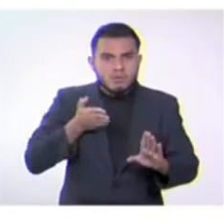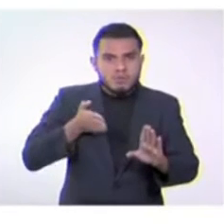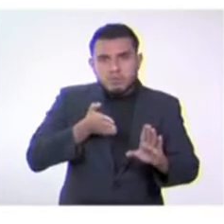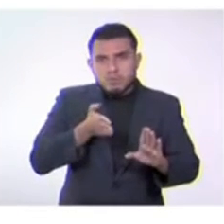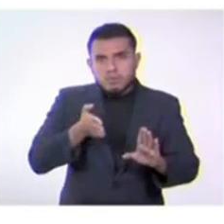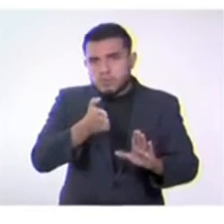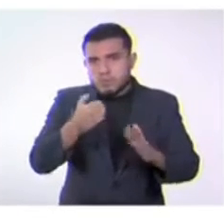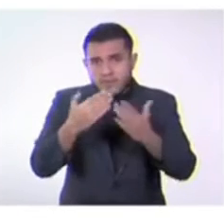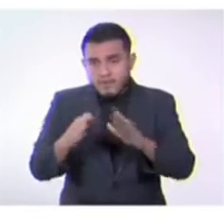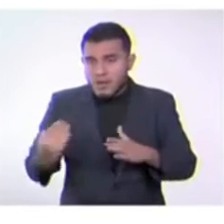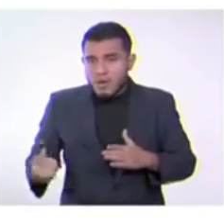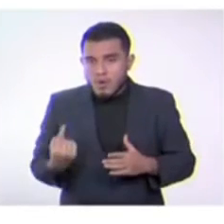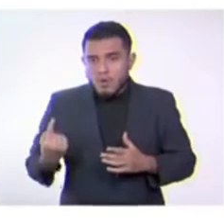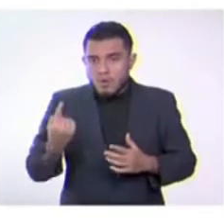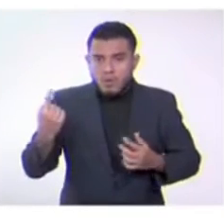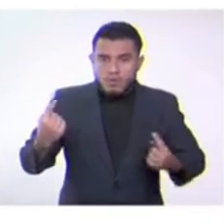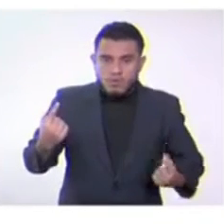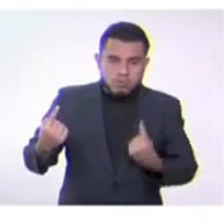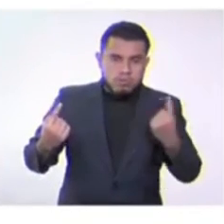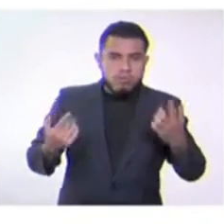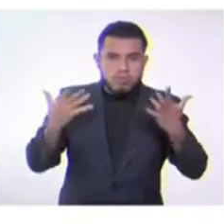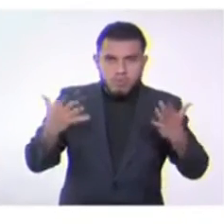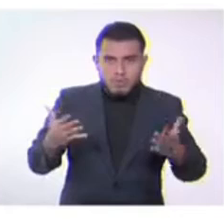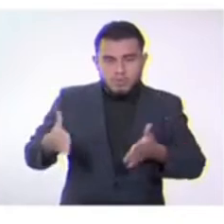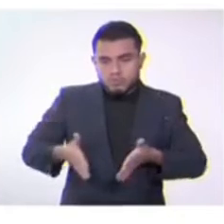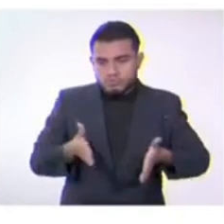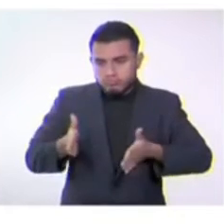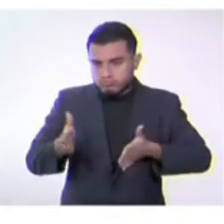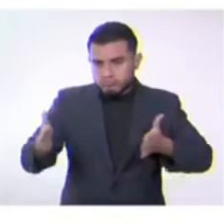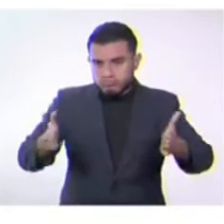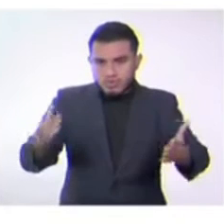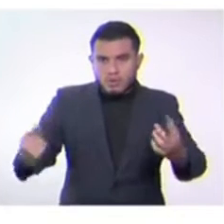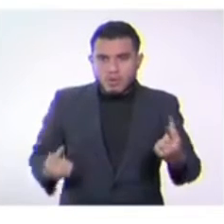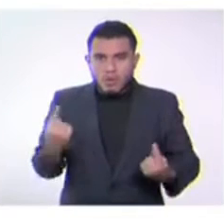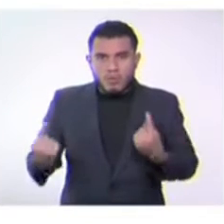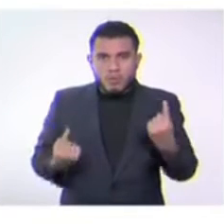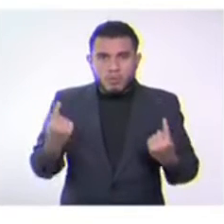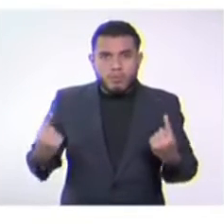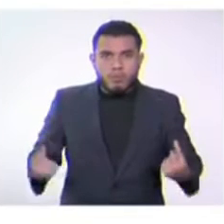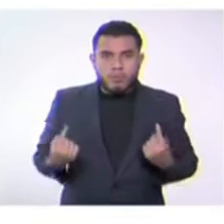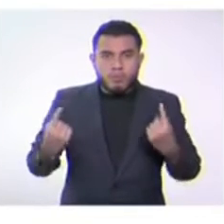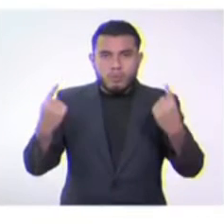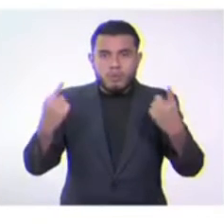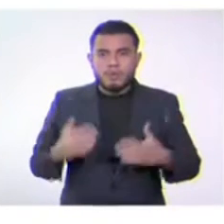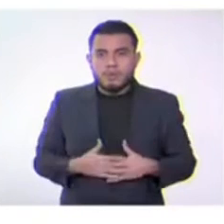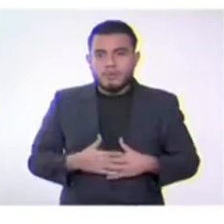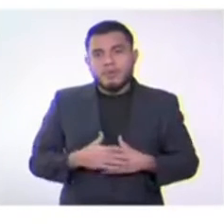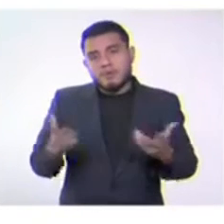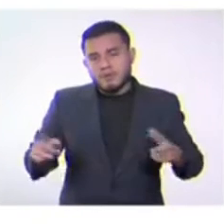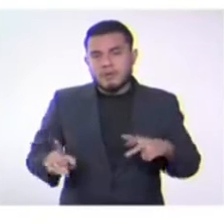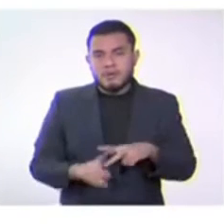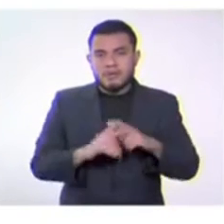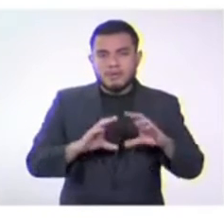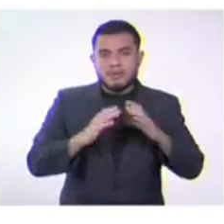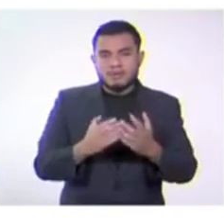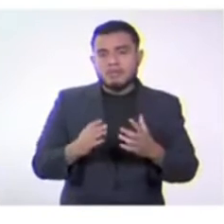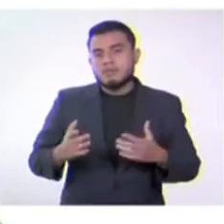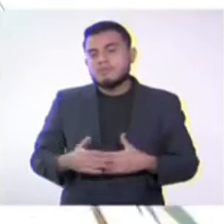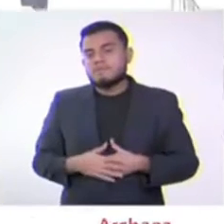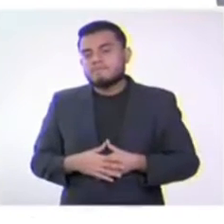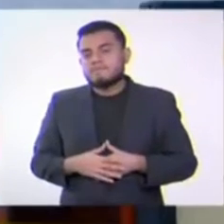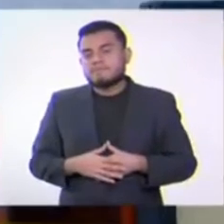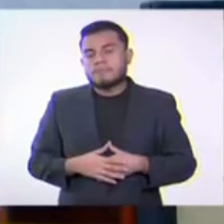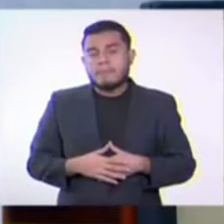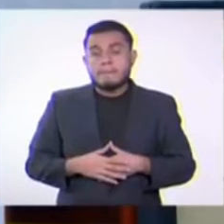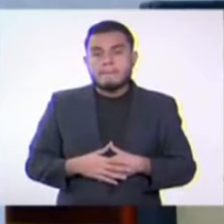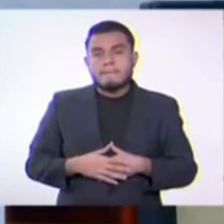evolutivos. Han seguido tantos caminos evolutivos casi que como especies existen. Esto quiere decir